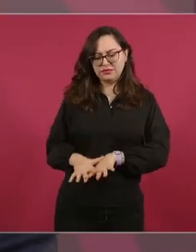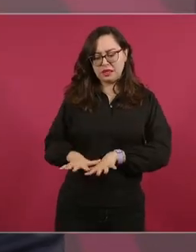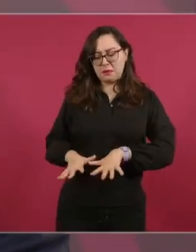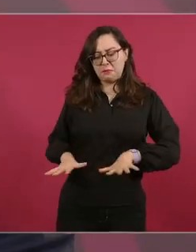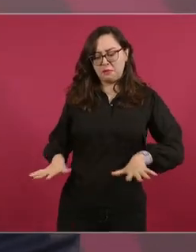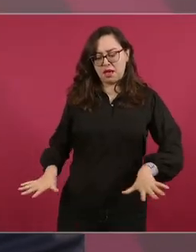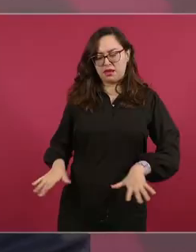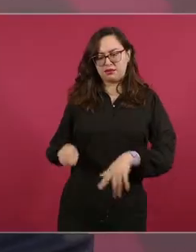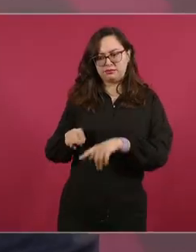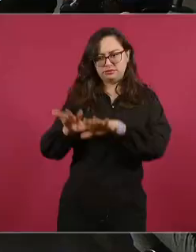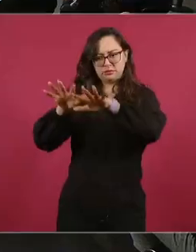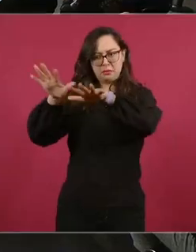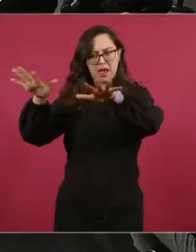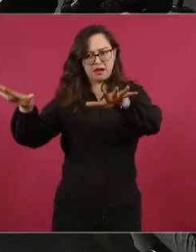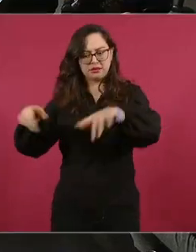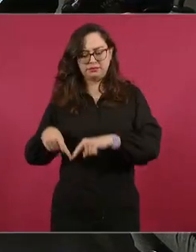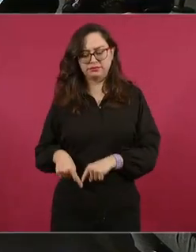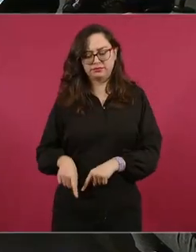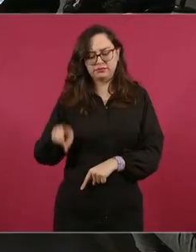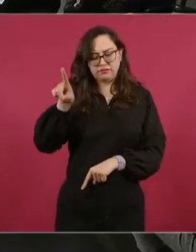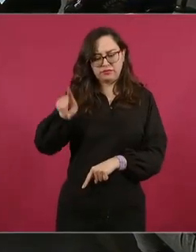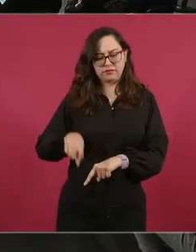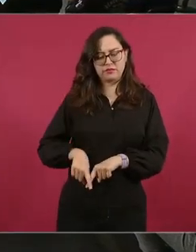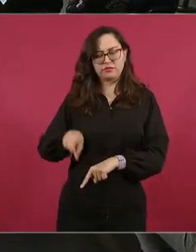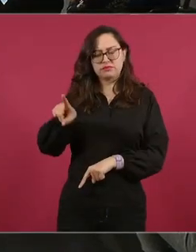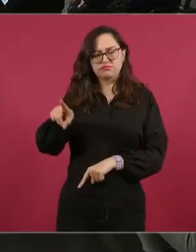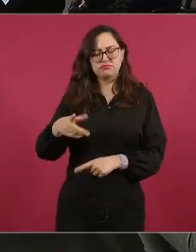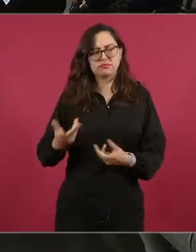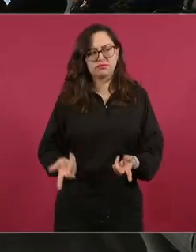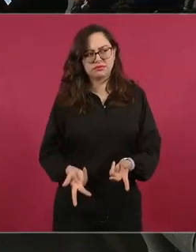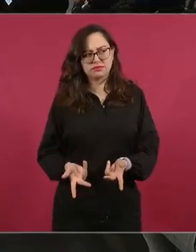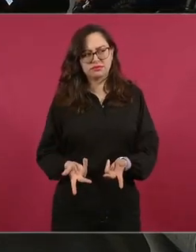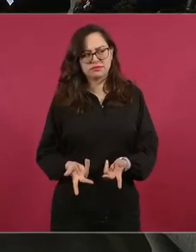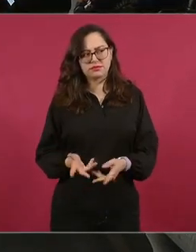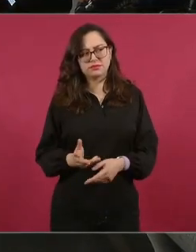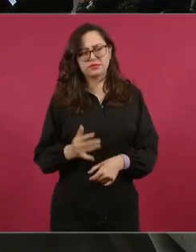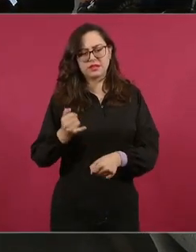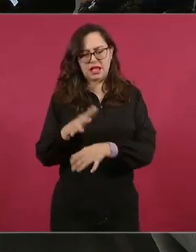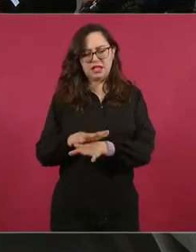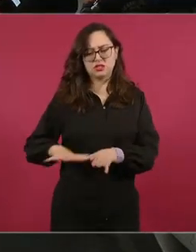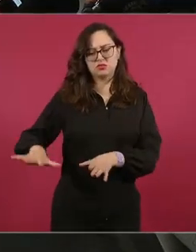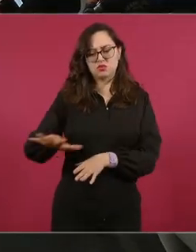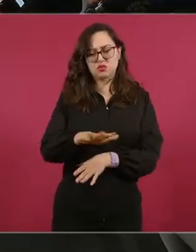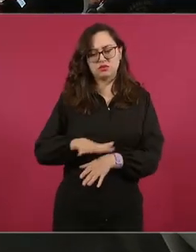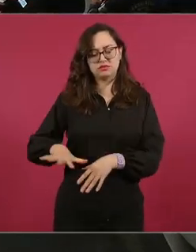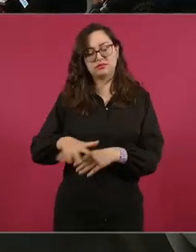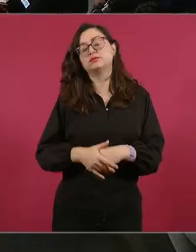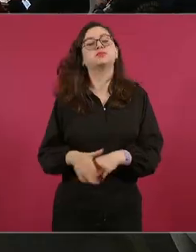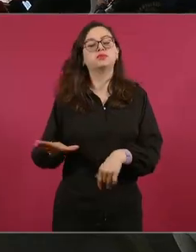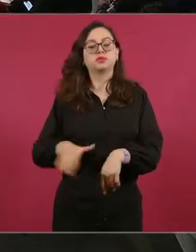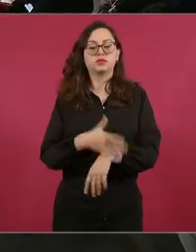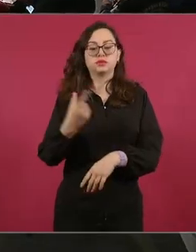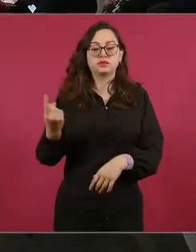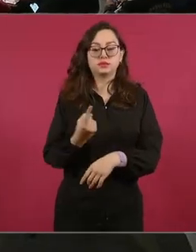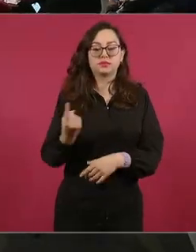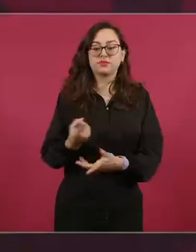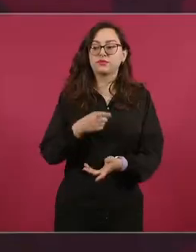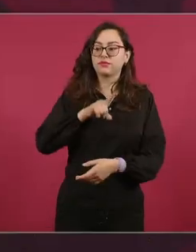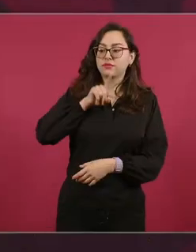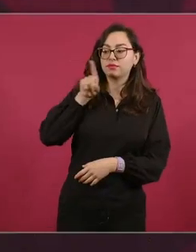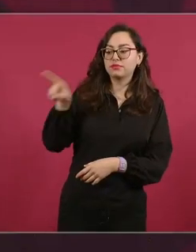por las dificultades que están teniendo ya para pasar las